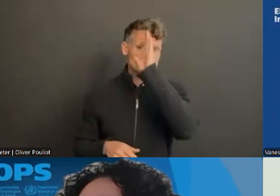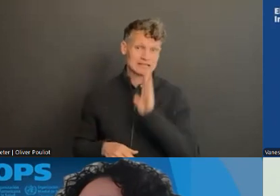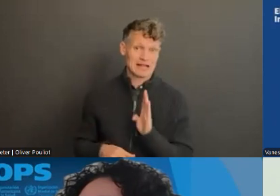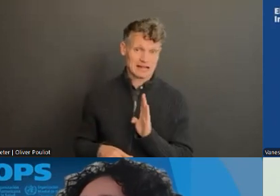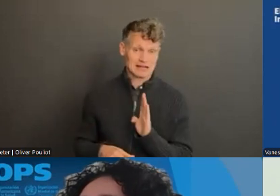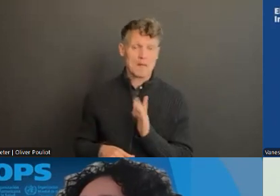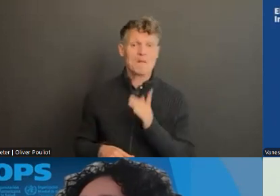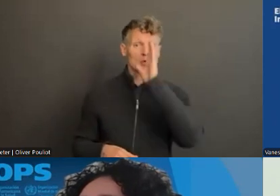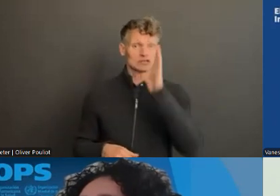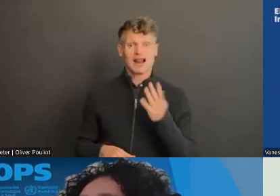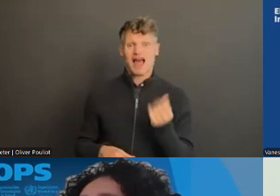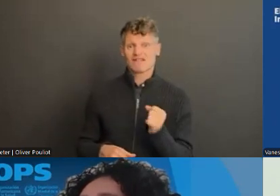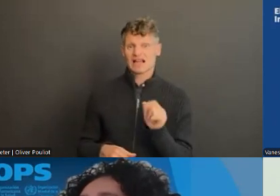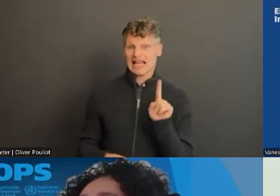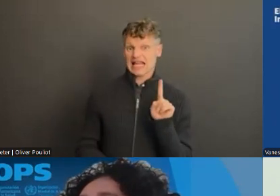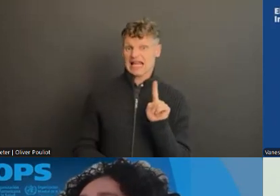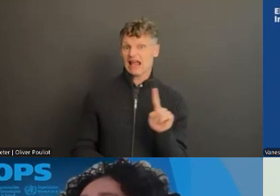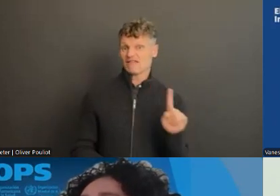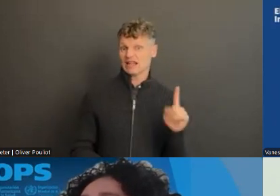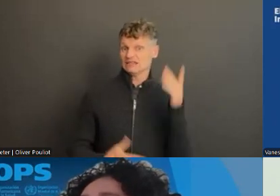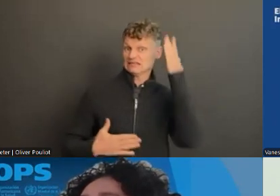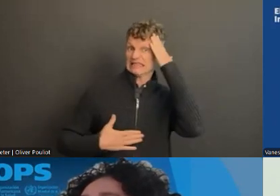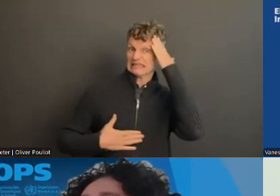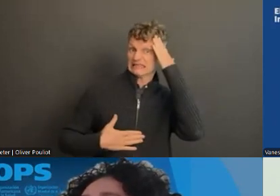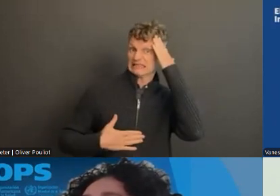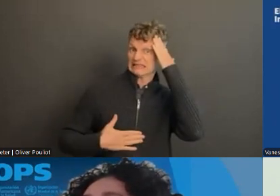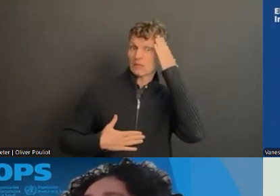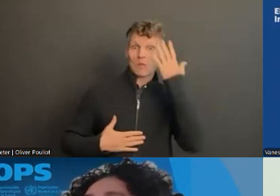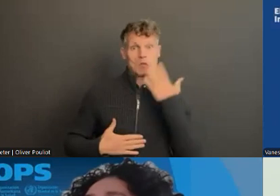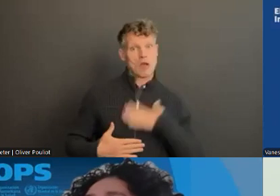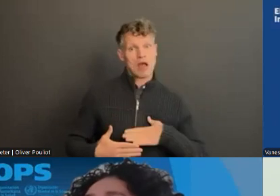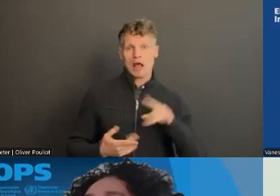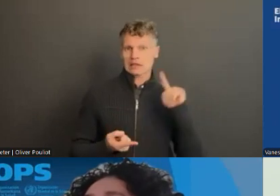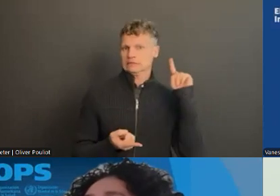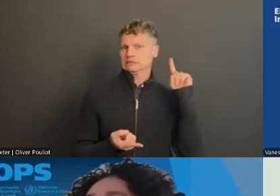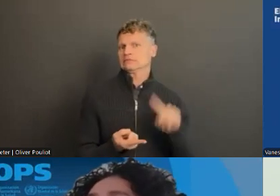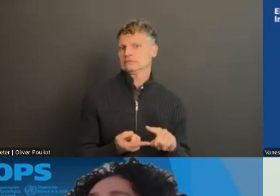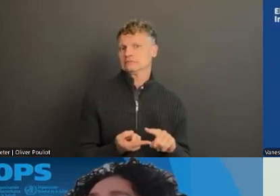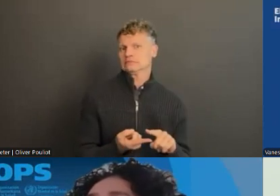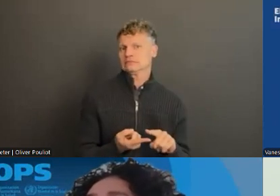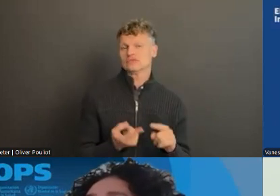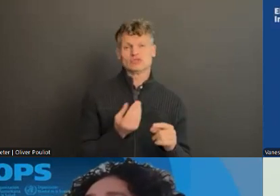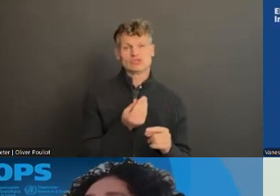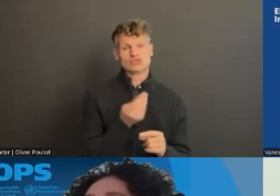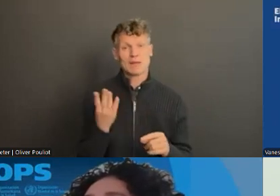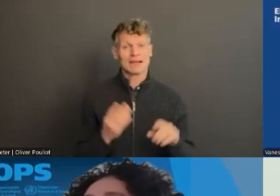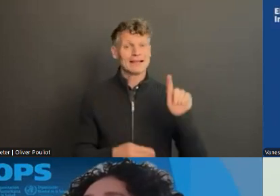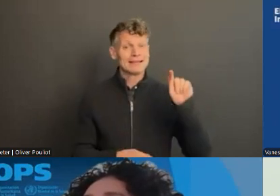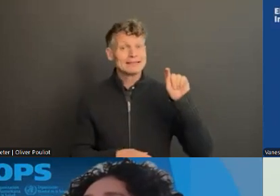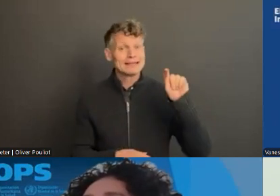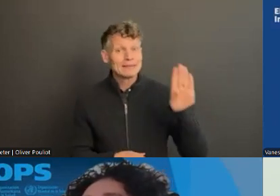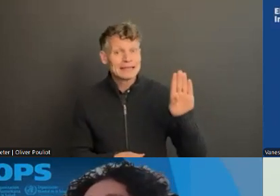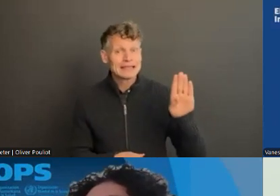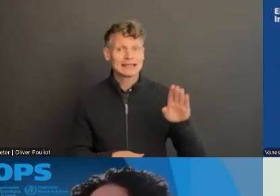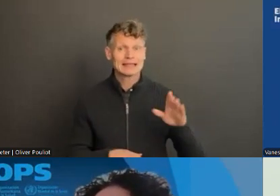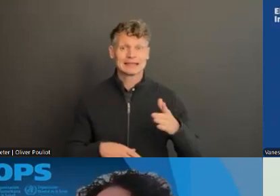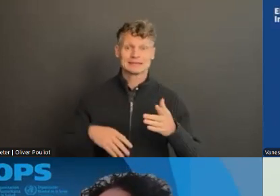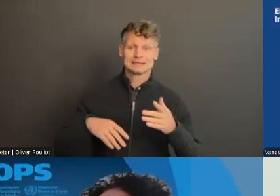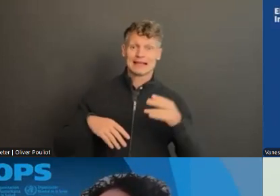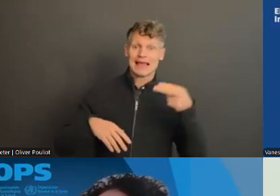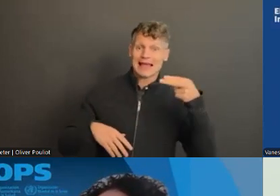11 enfermedades a las que se dirige la eliminación, incluidas las enfermedades desatendidas tropicales, la tuberculosis, el